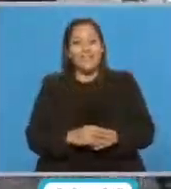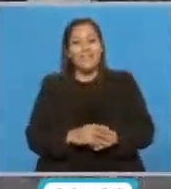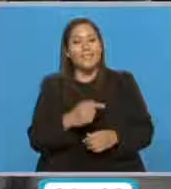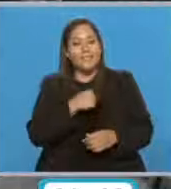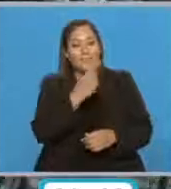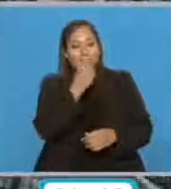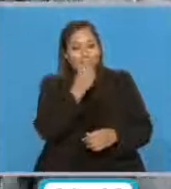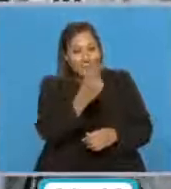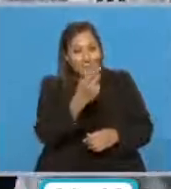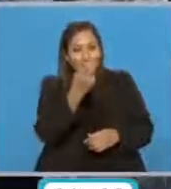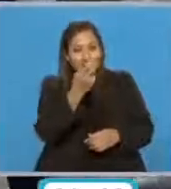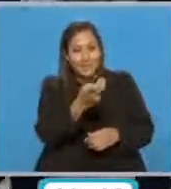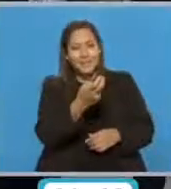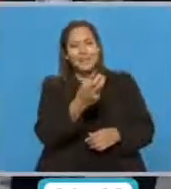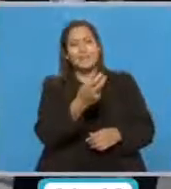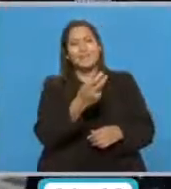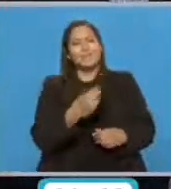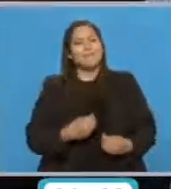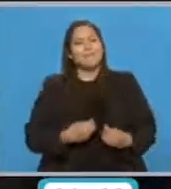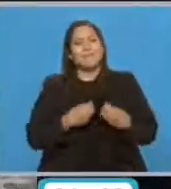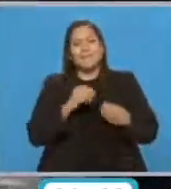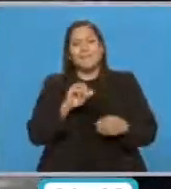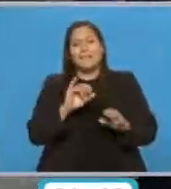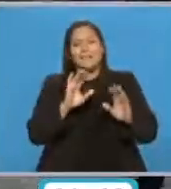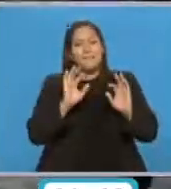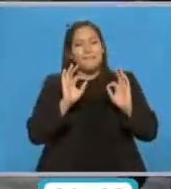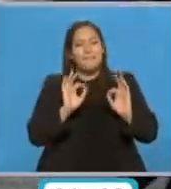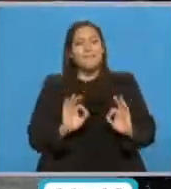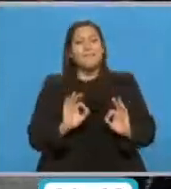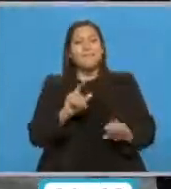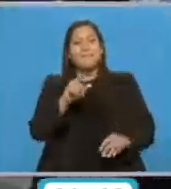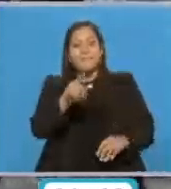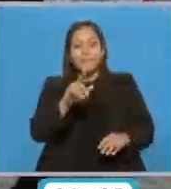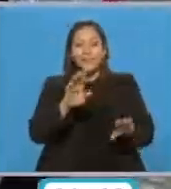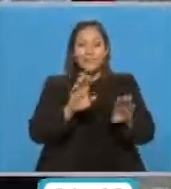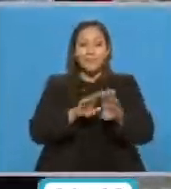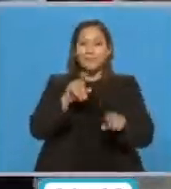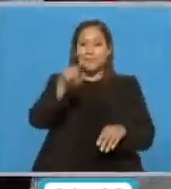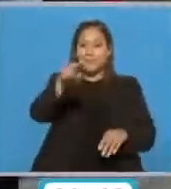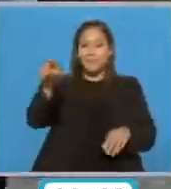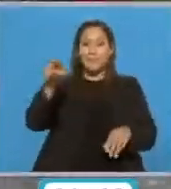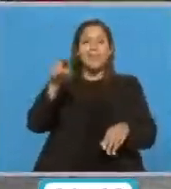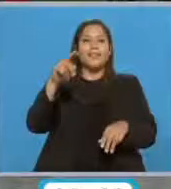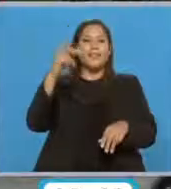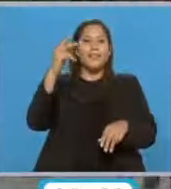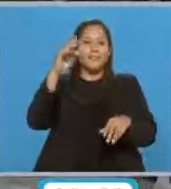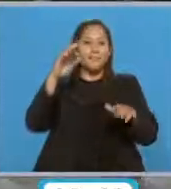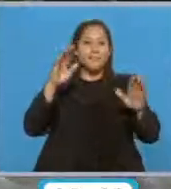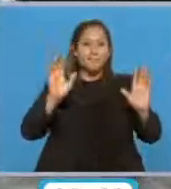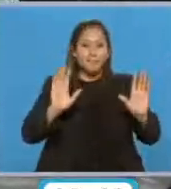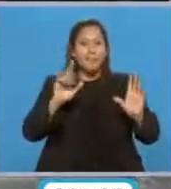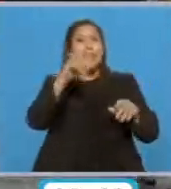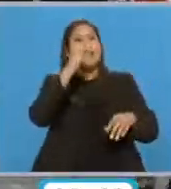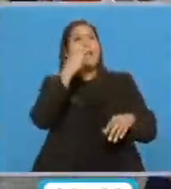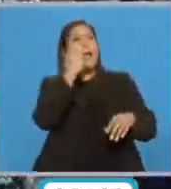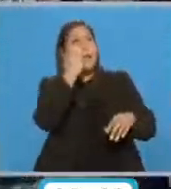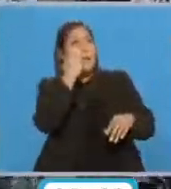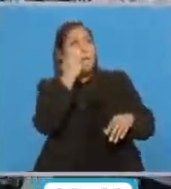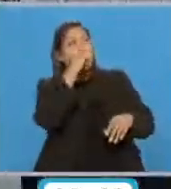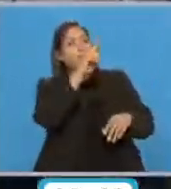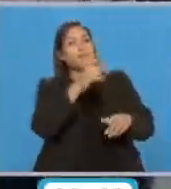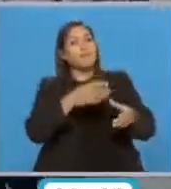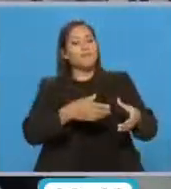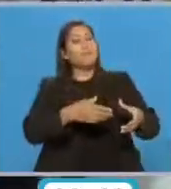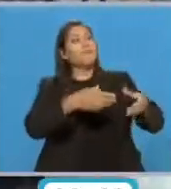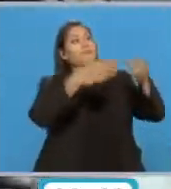Le digo, esto es pura vida. Si no se era por acá, estos cuatro aviadores y allá la Torre Latino que nos vigila